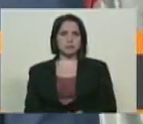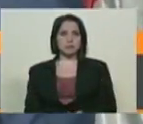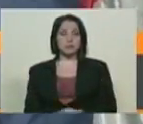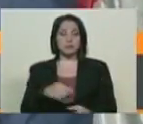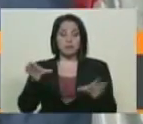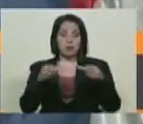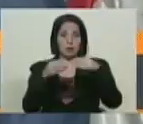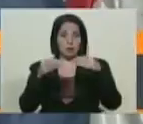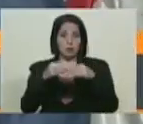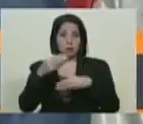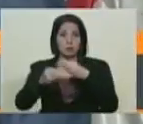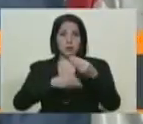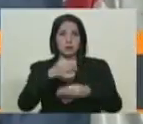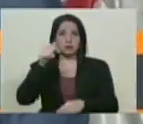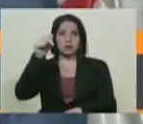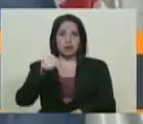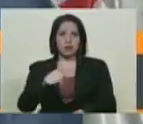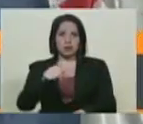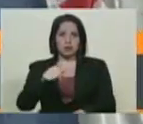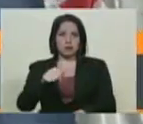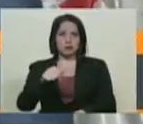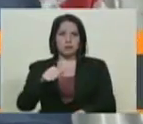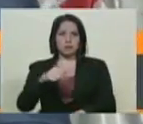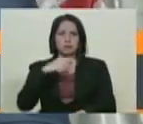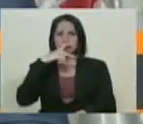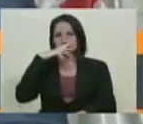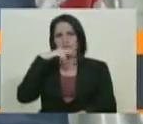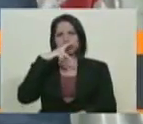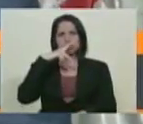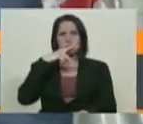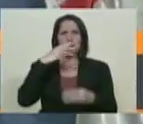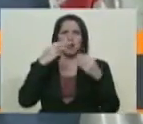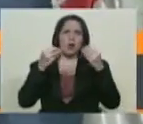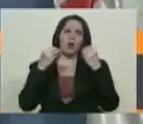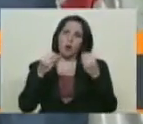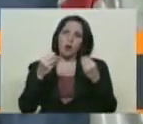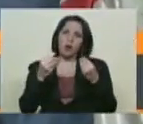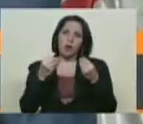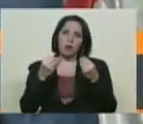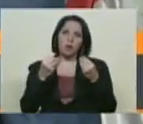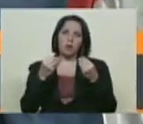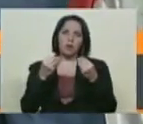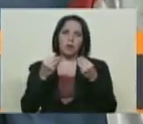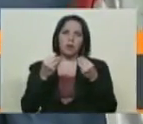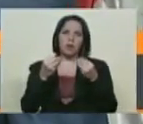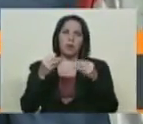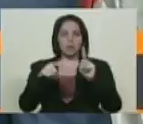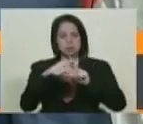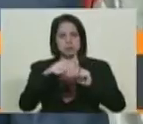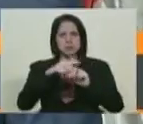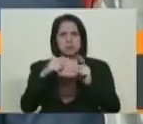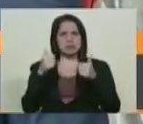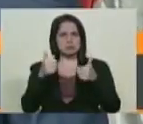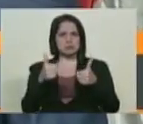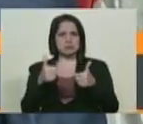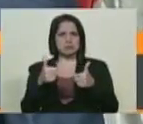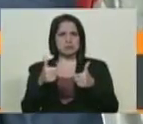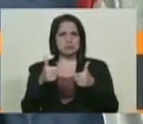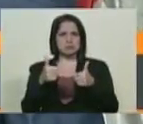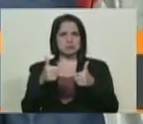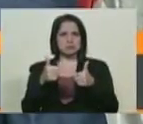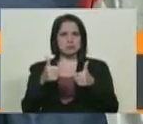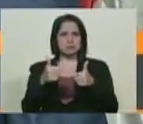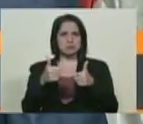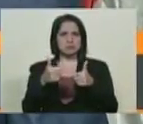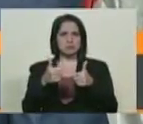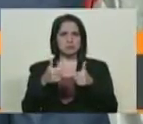hoy merece ser considerada como positiva. Se ha logrado ratificar la agenda